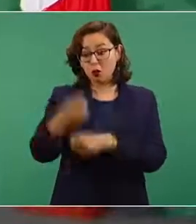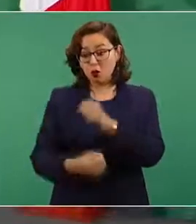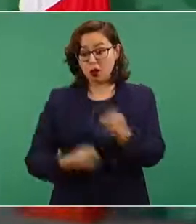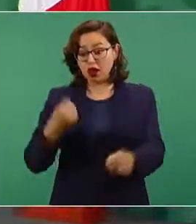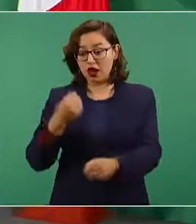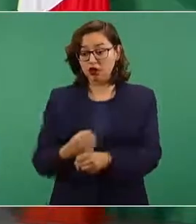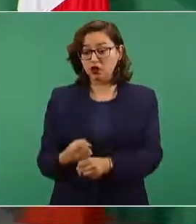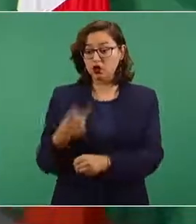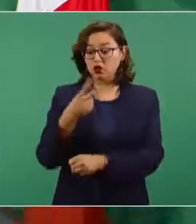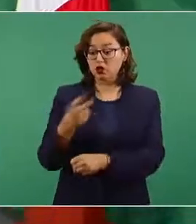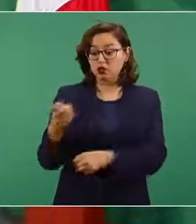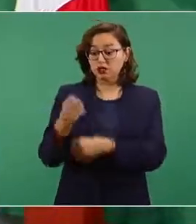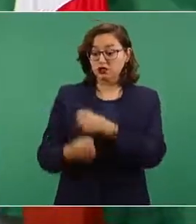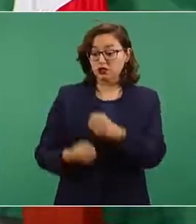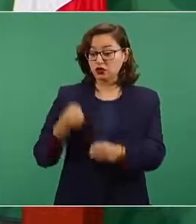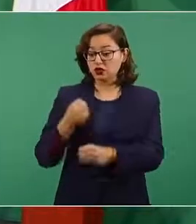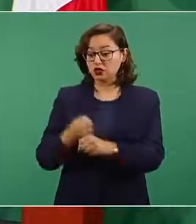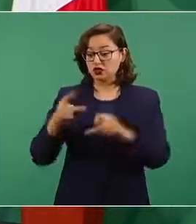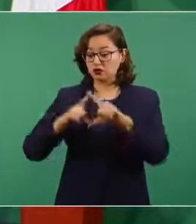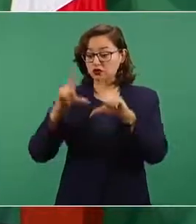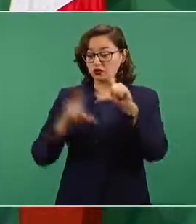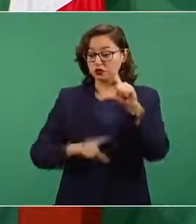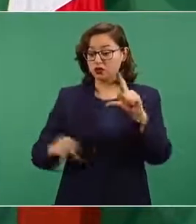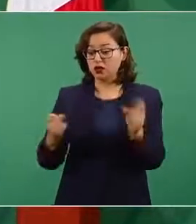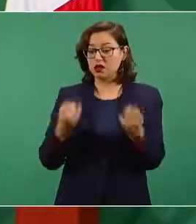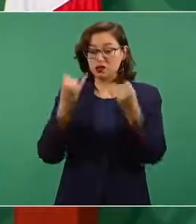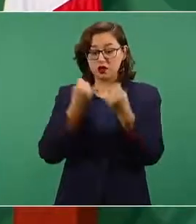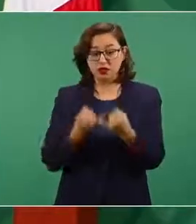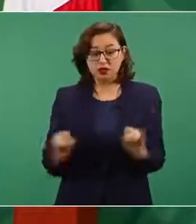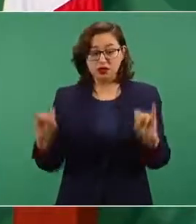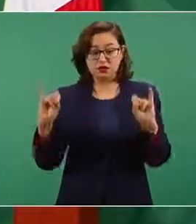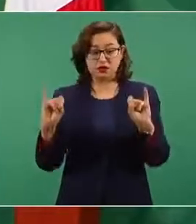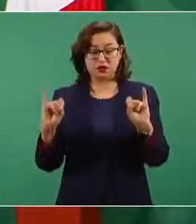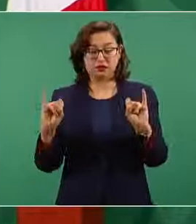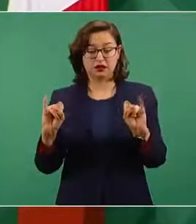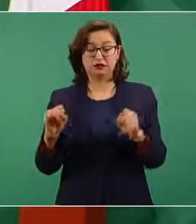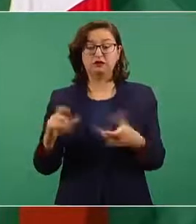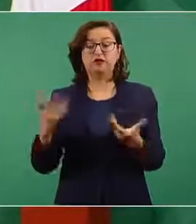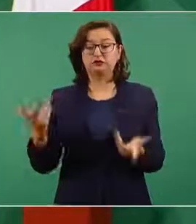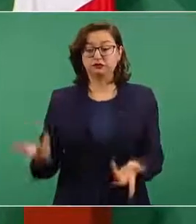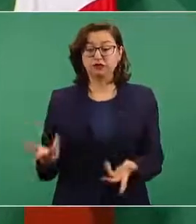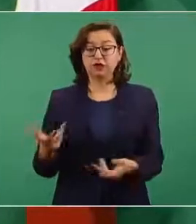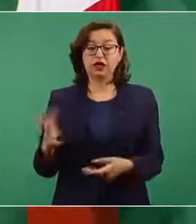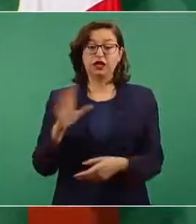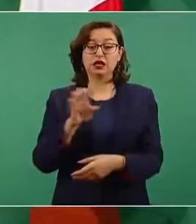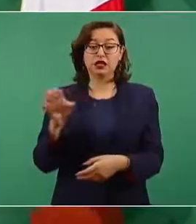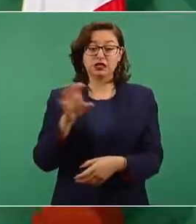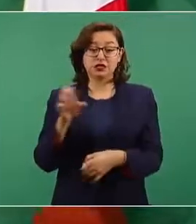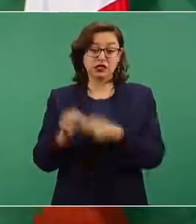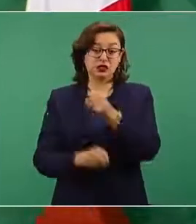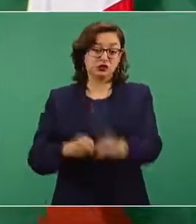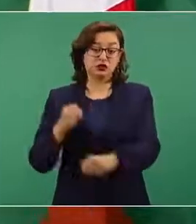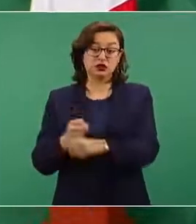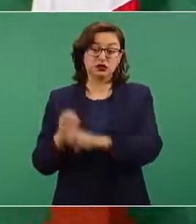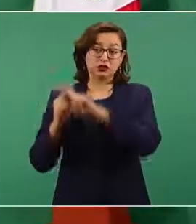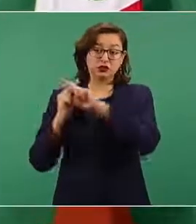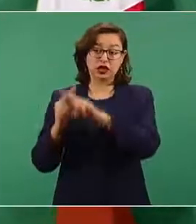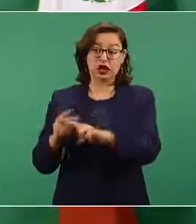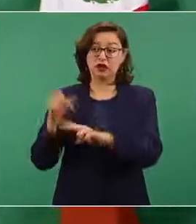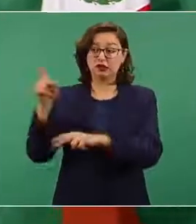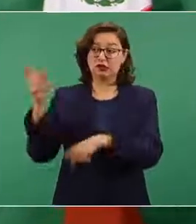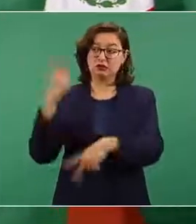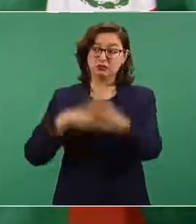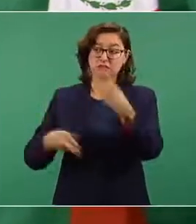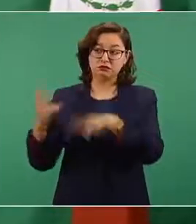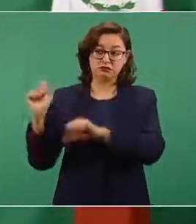los 200 años de nuestra independencia, 500 años de la invasión extranjera, 700